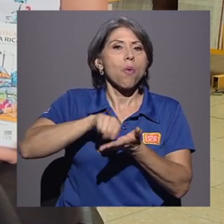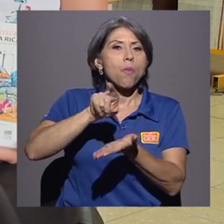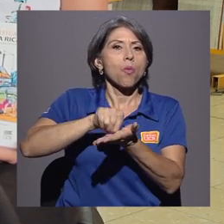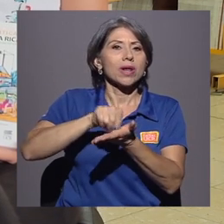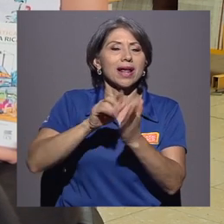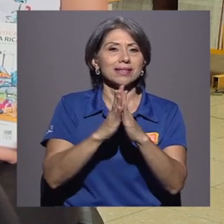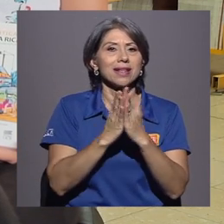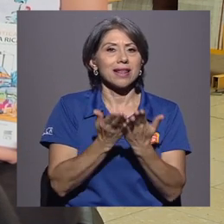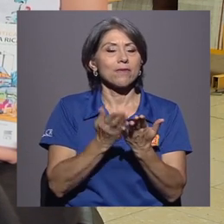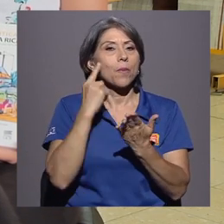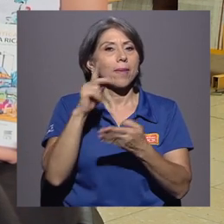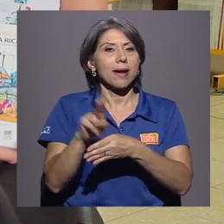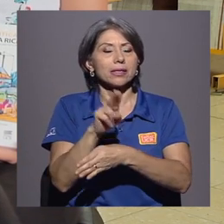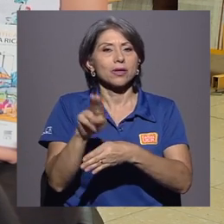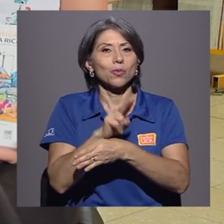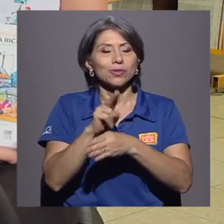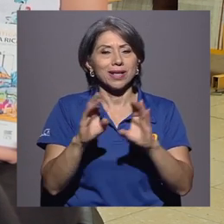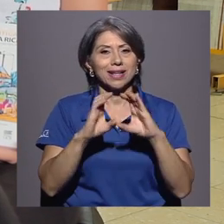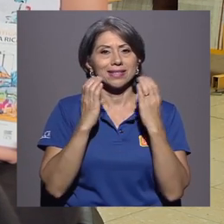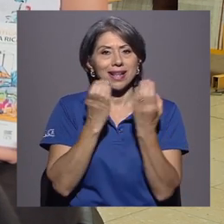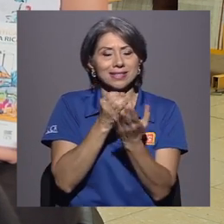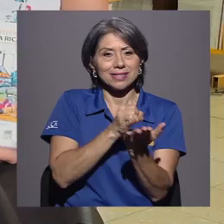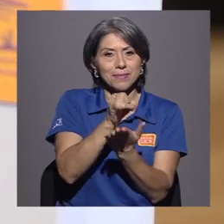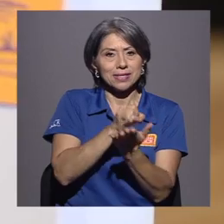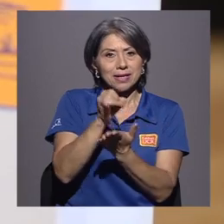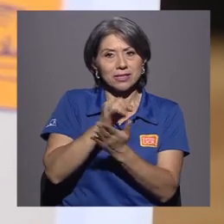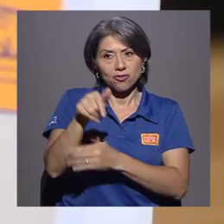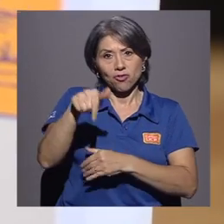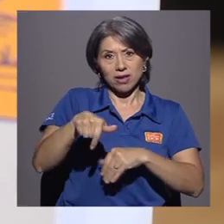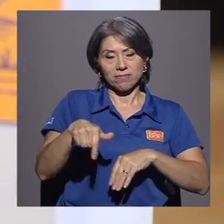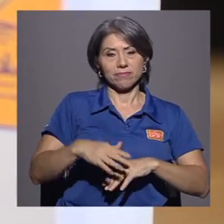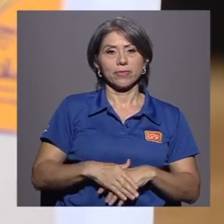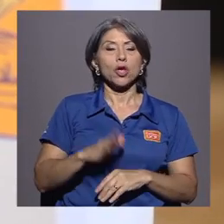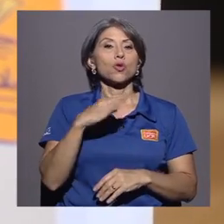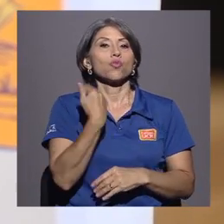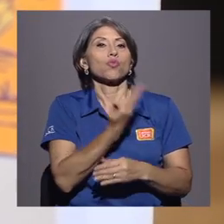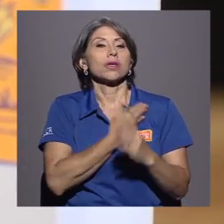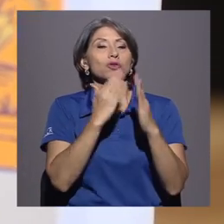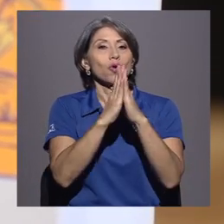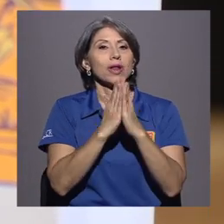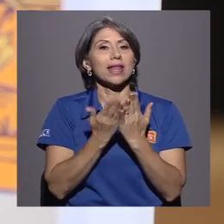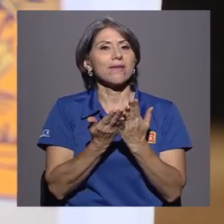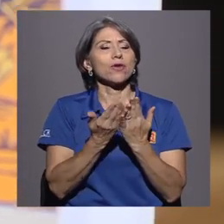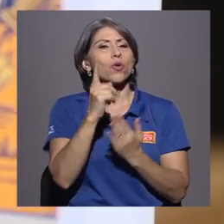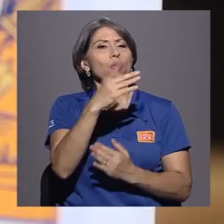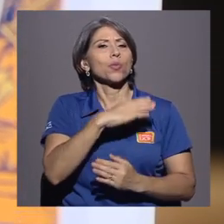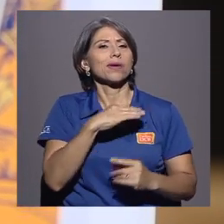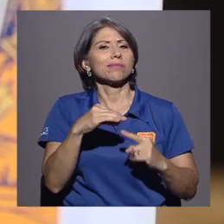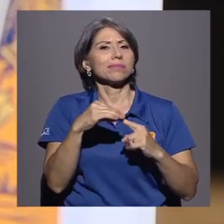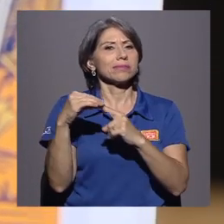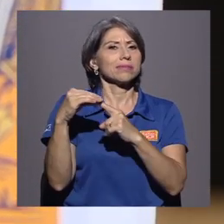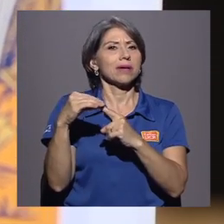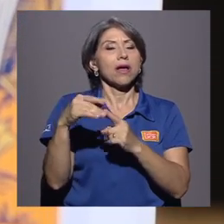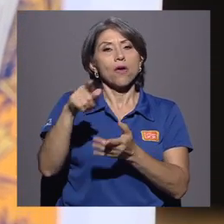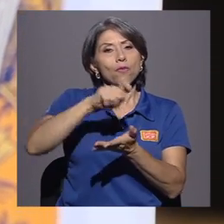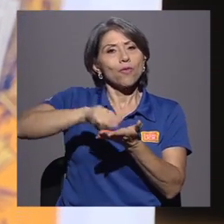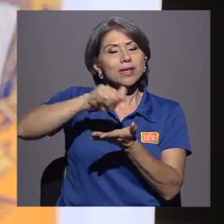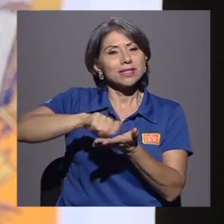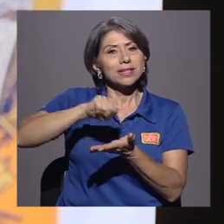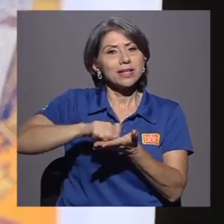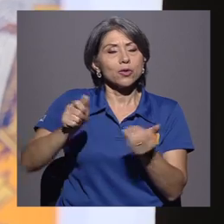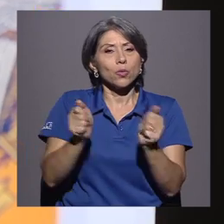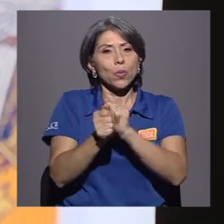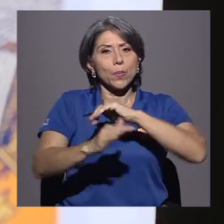sea usada en las clases de investigación que se dan en la facultad. Nuestro libro tiene una particularidad y es que fue escrito